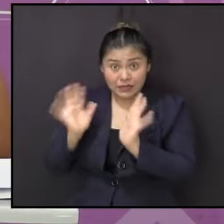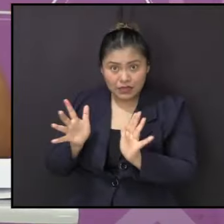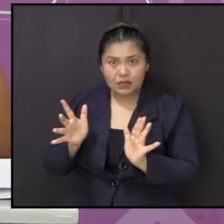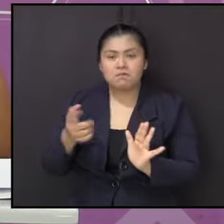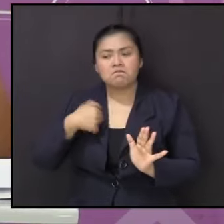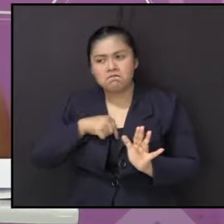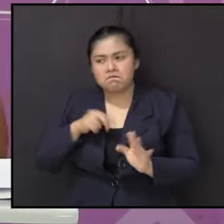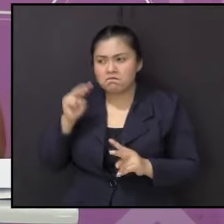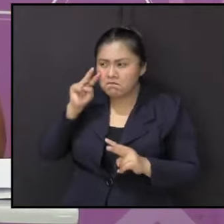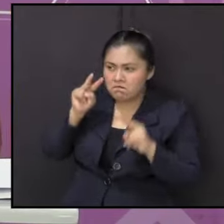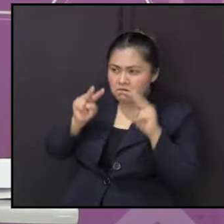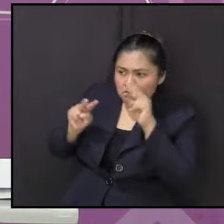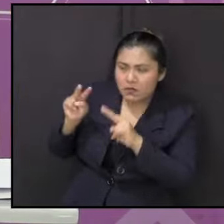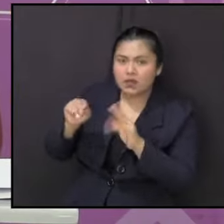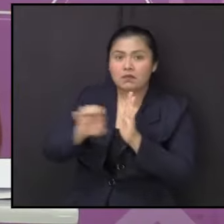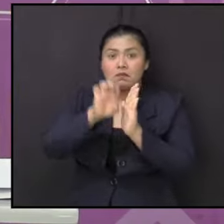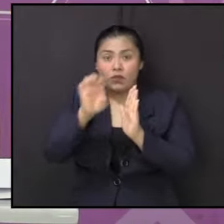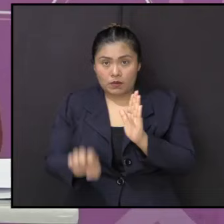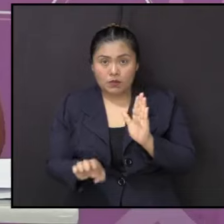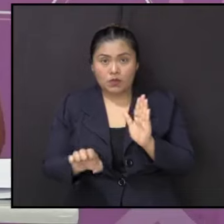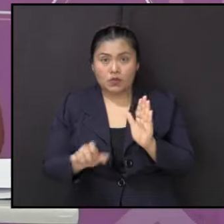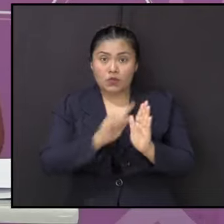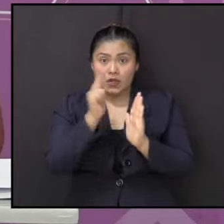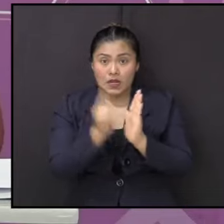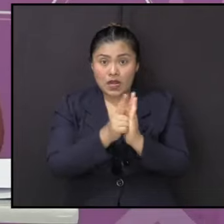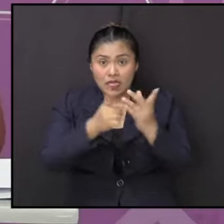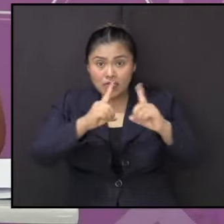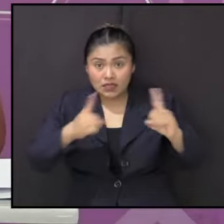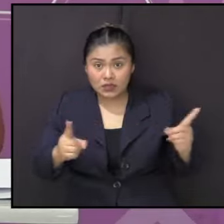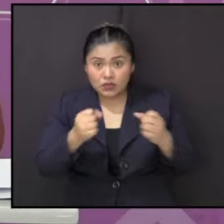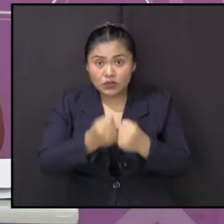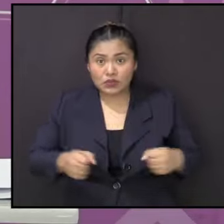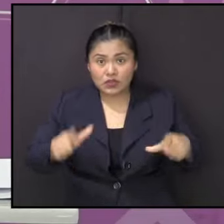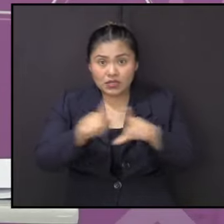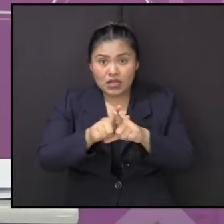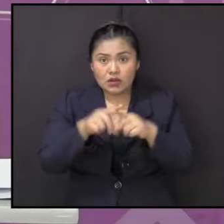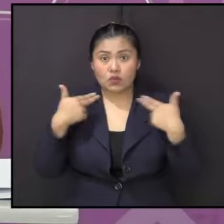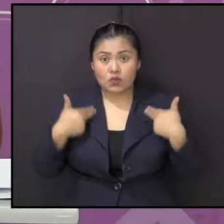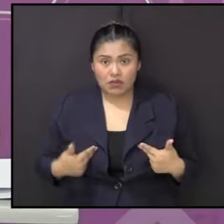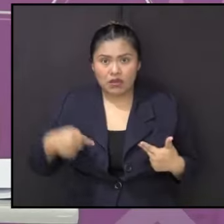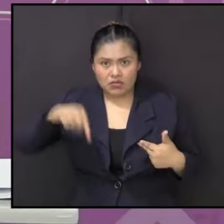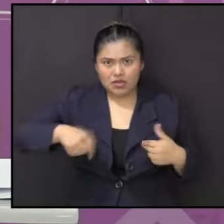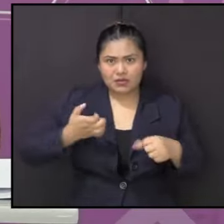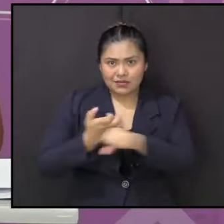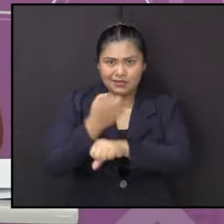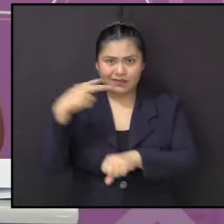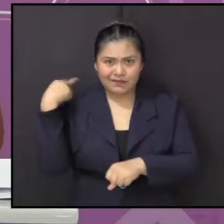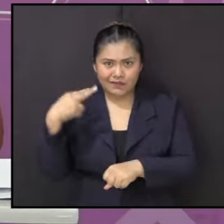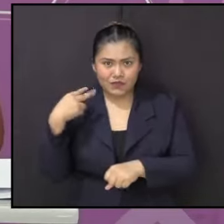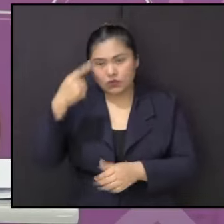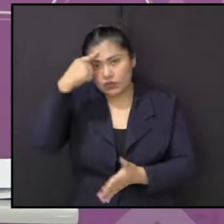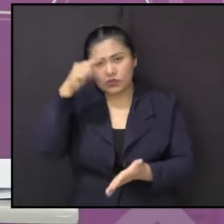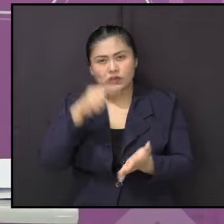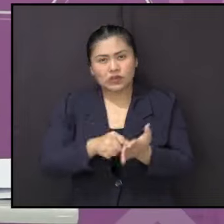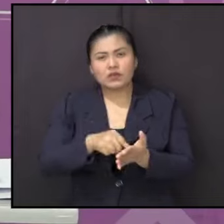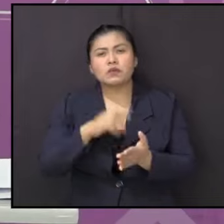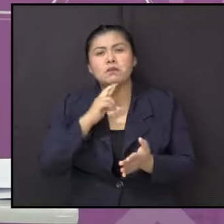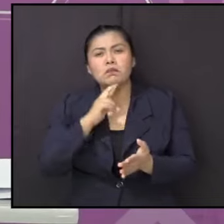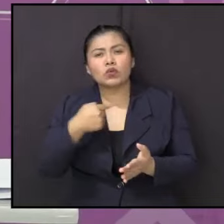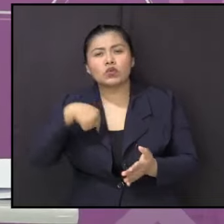ejemplo, la Ley de Desarrollo de Social y Humano del Estado de Veracruz. Me parece muy importante que en este sentido podamos